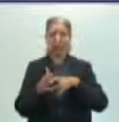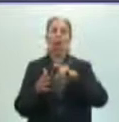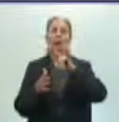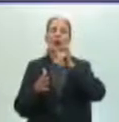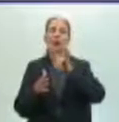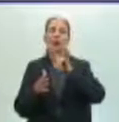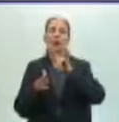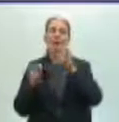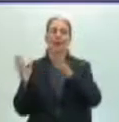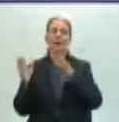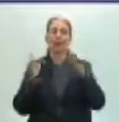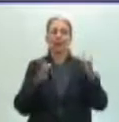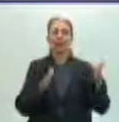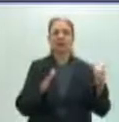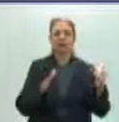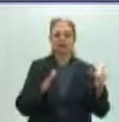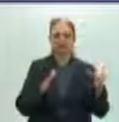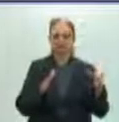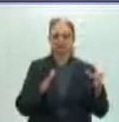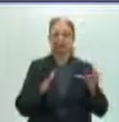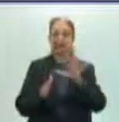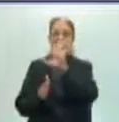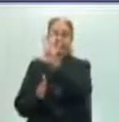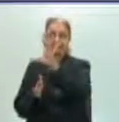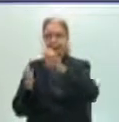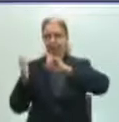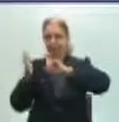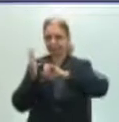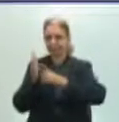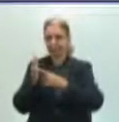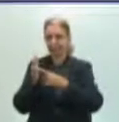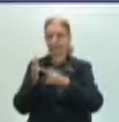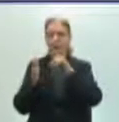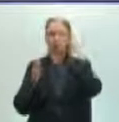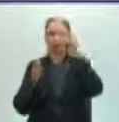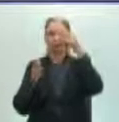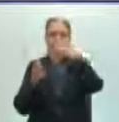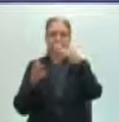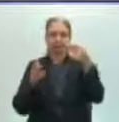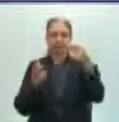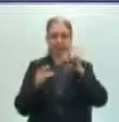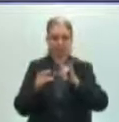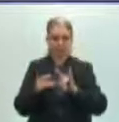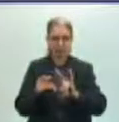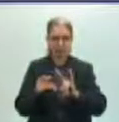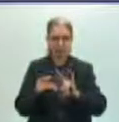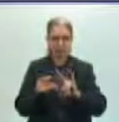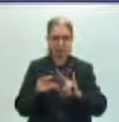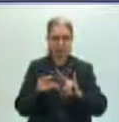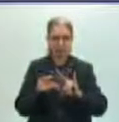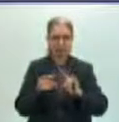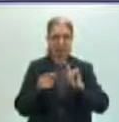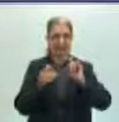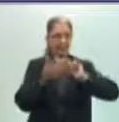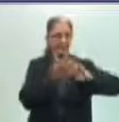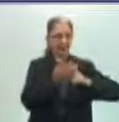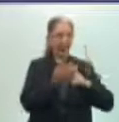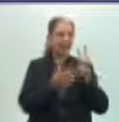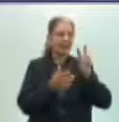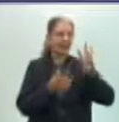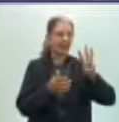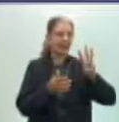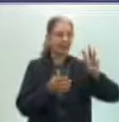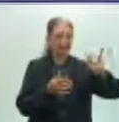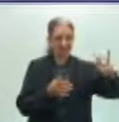5 multiplicado por 1/9 por 36. 1/9 es la novena parte. Efectuamos